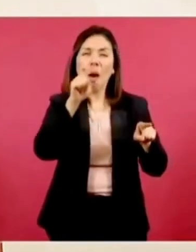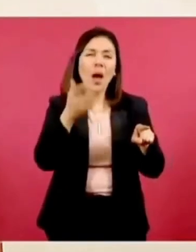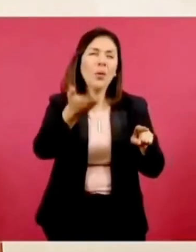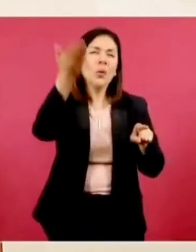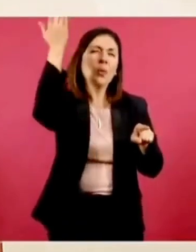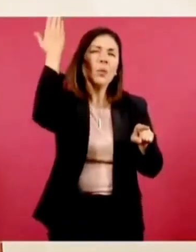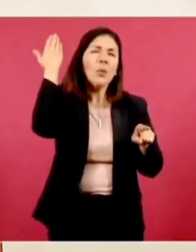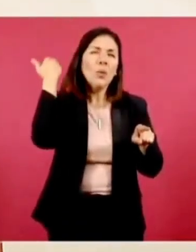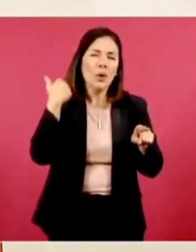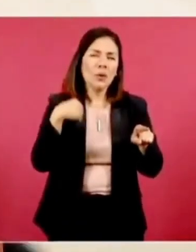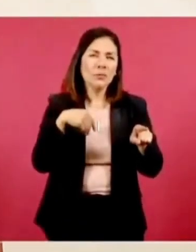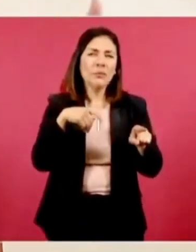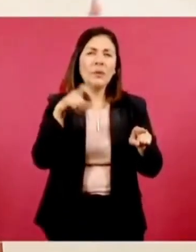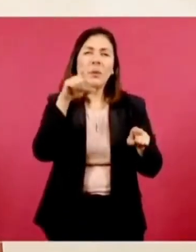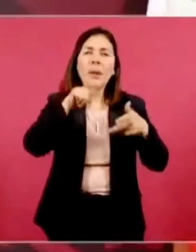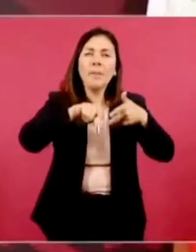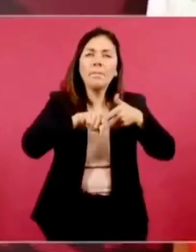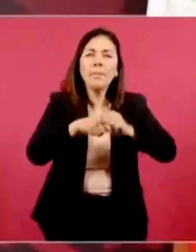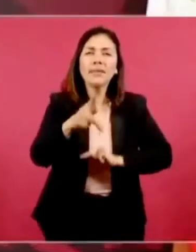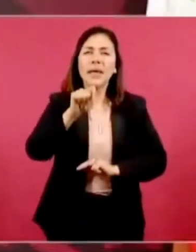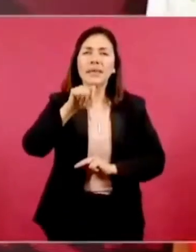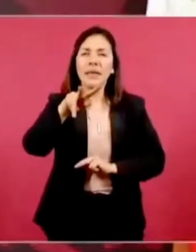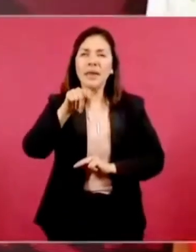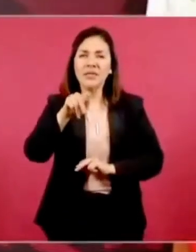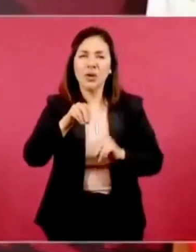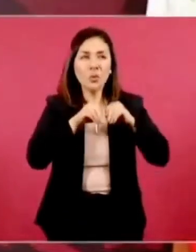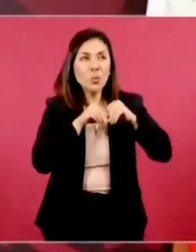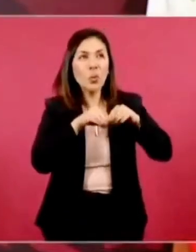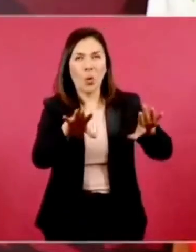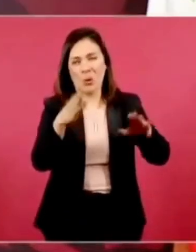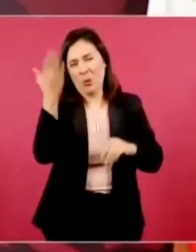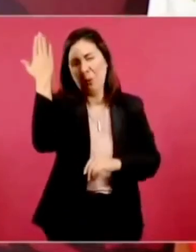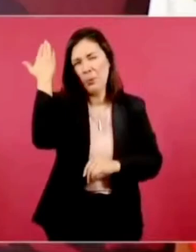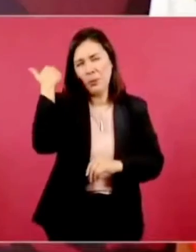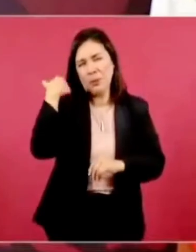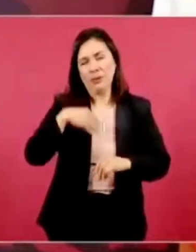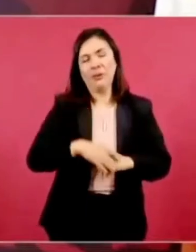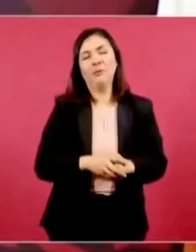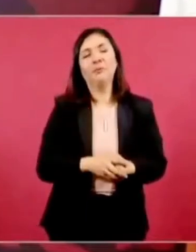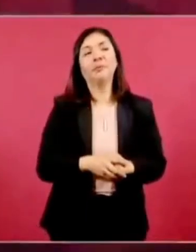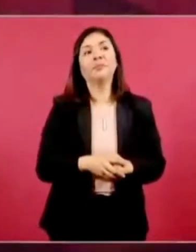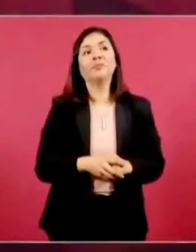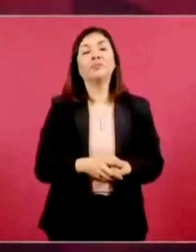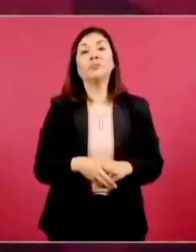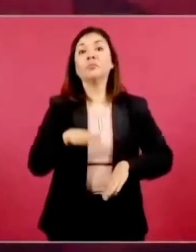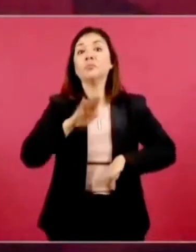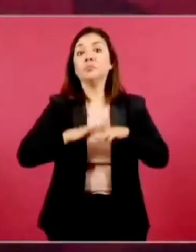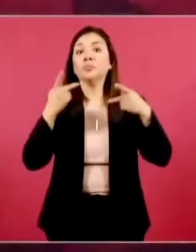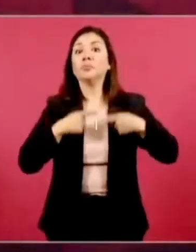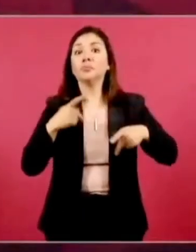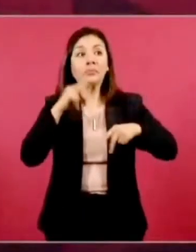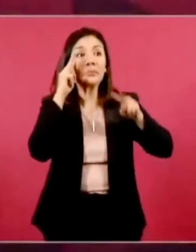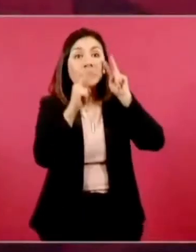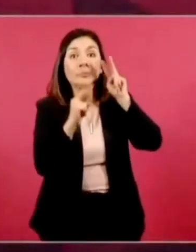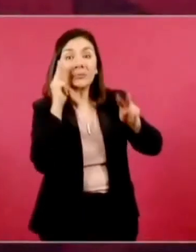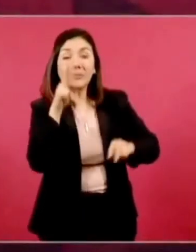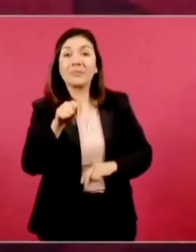¿no?, que empezaba la televisión a tener mucha influencia